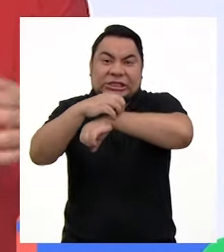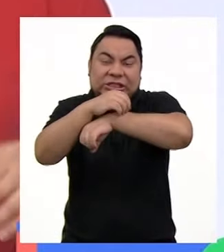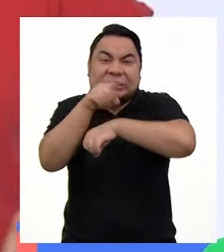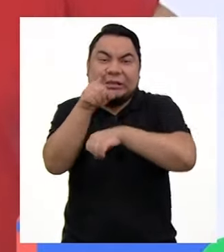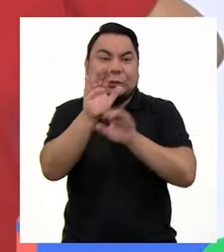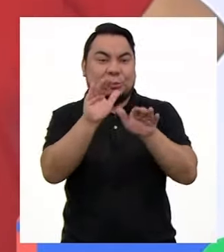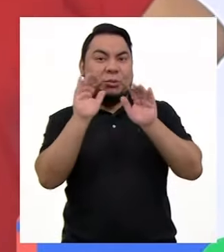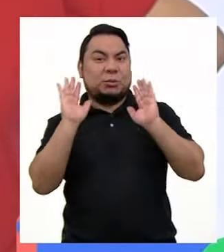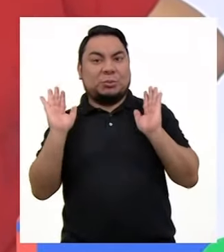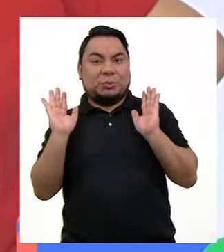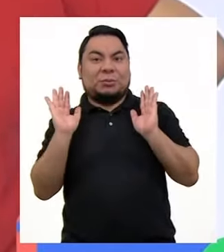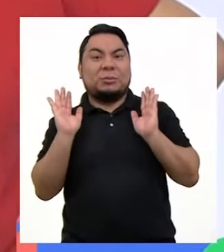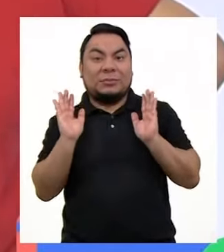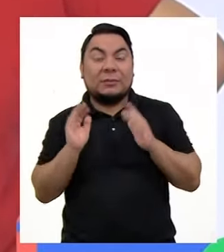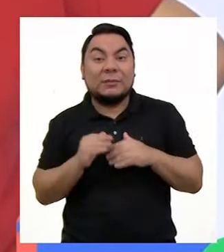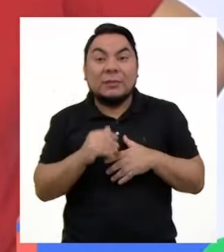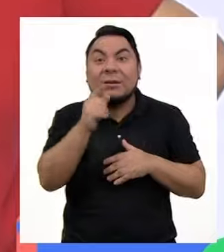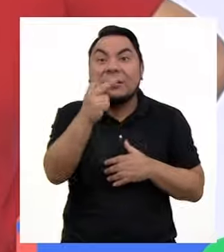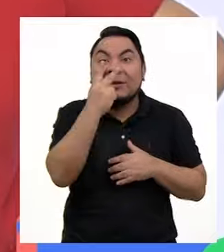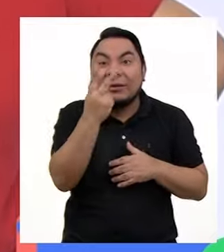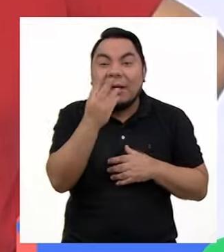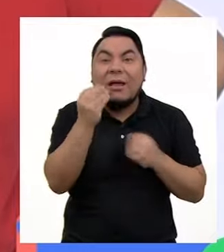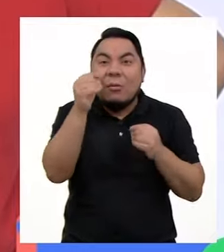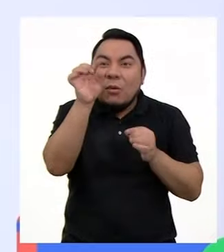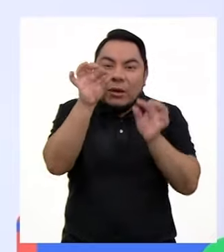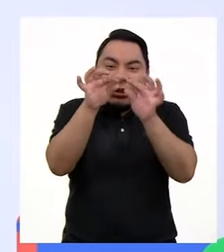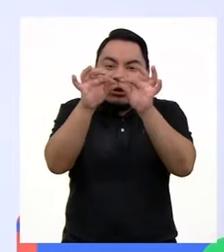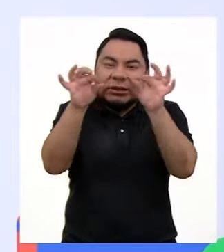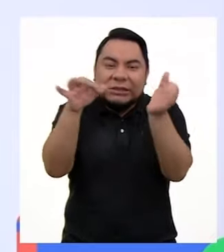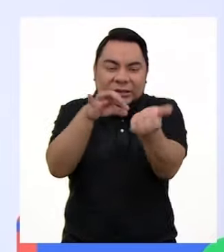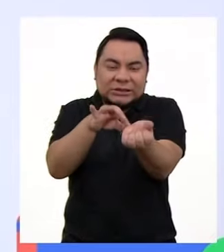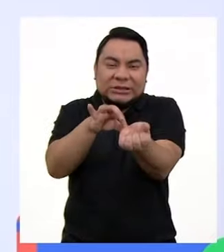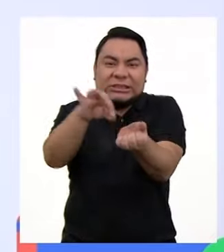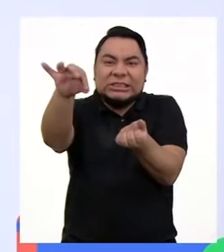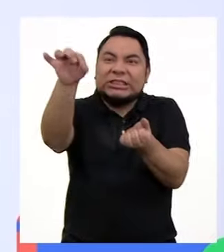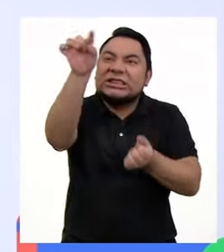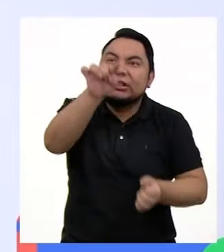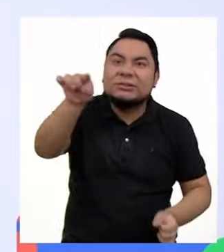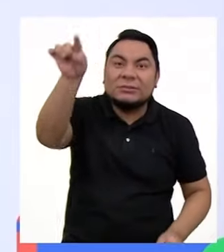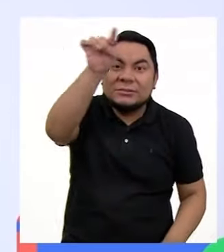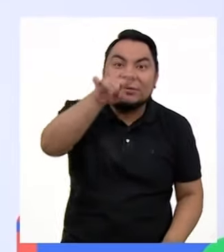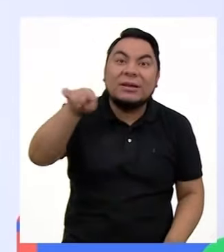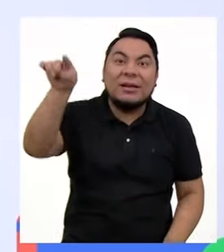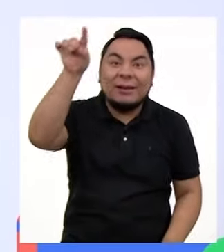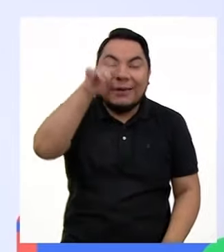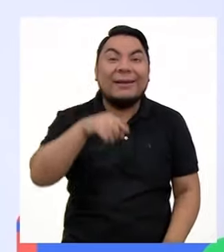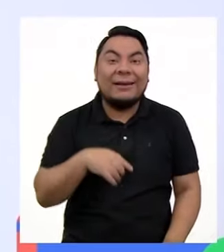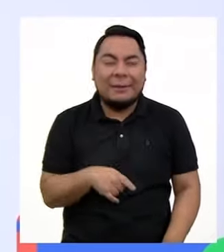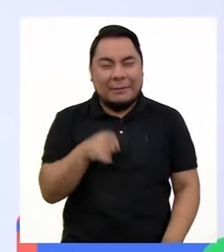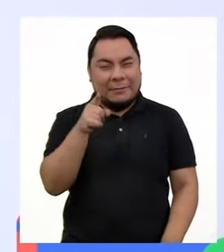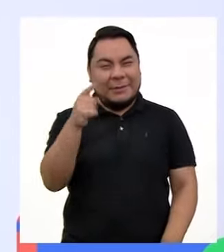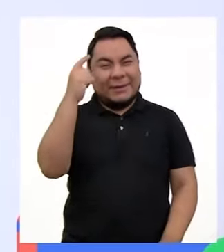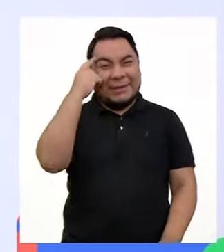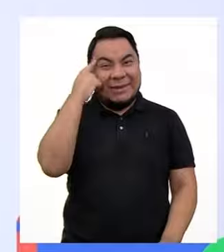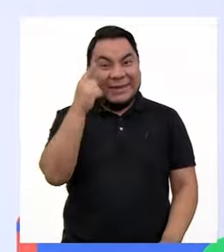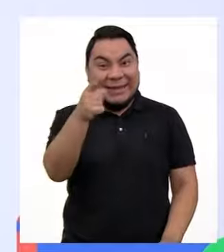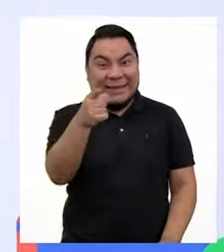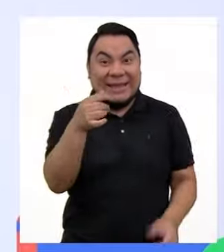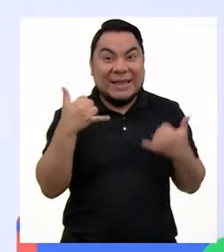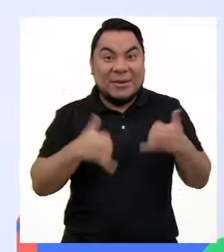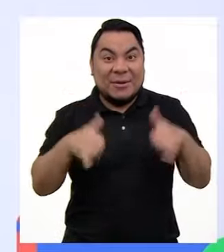comida. ¿Vieron la forma de las telas de araña? Tengo una idea. ¿Qué les parece si jugamos a las